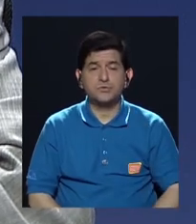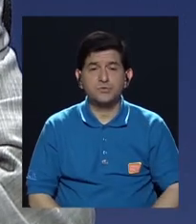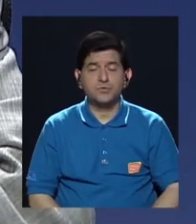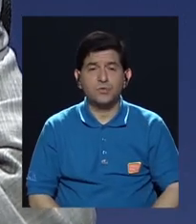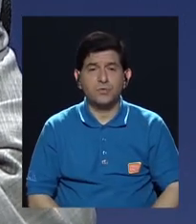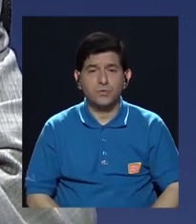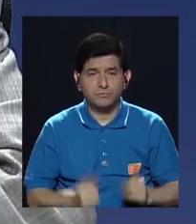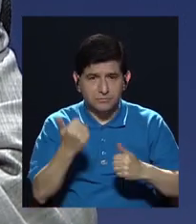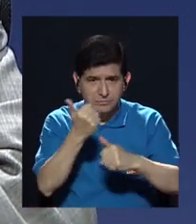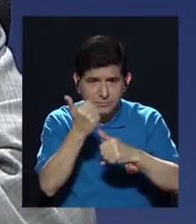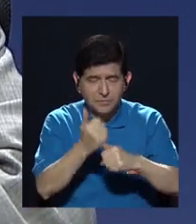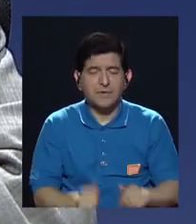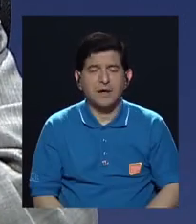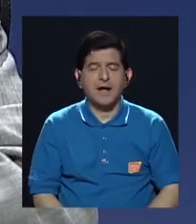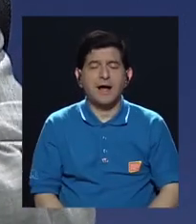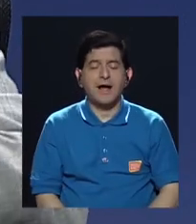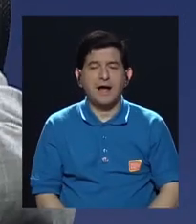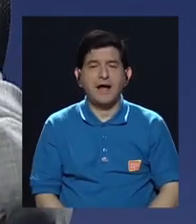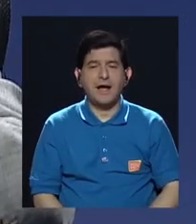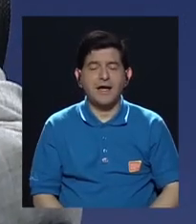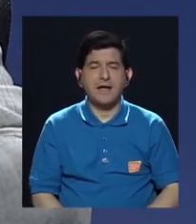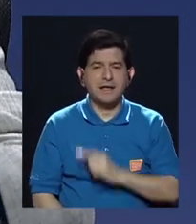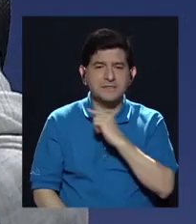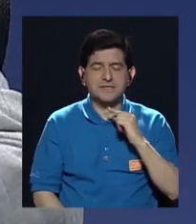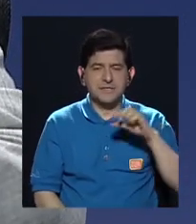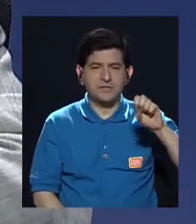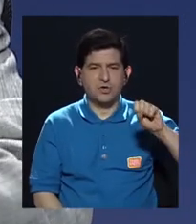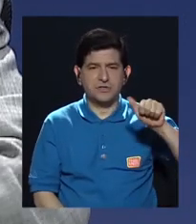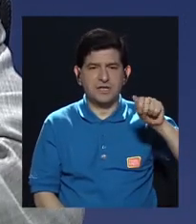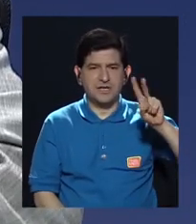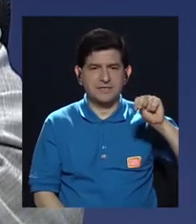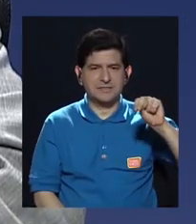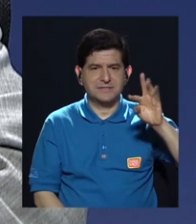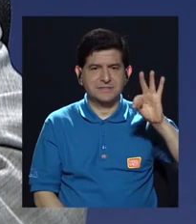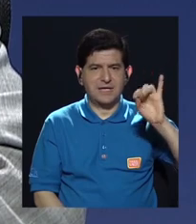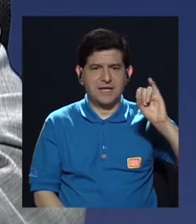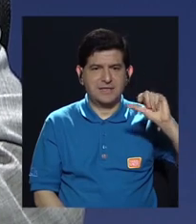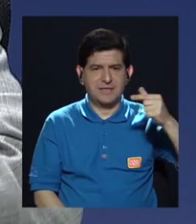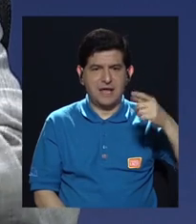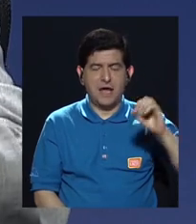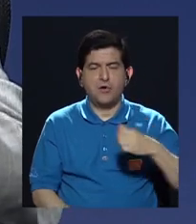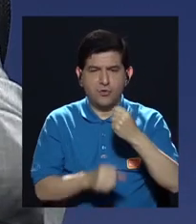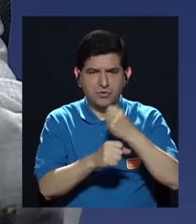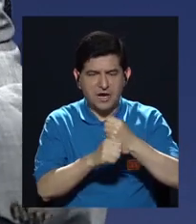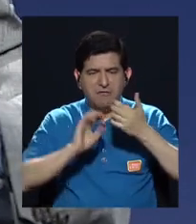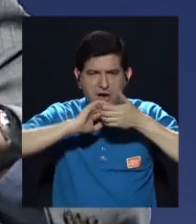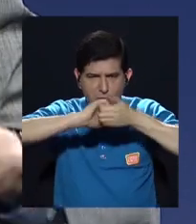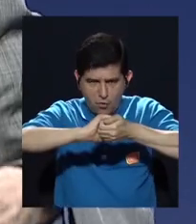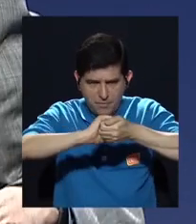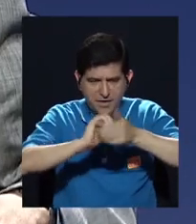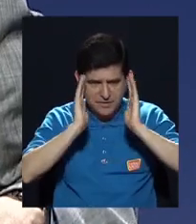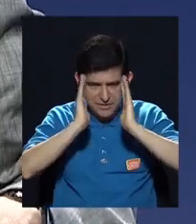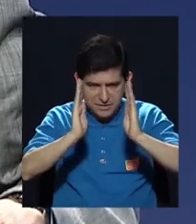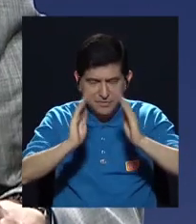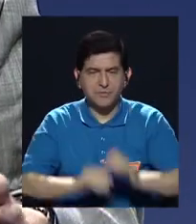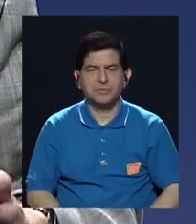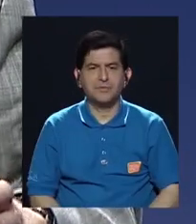su hermano, el padre Santiago, que se dedicó al cooperativismo. Y ellos